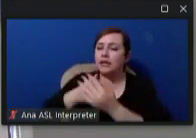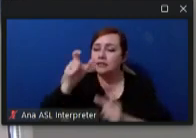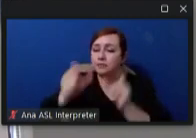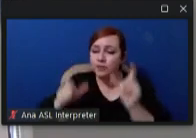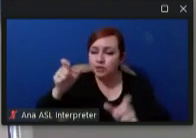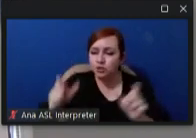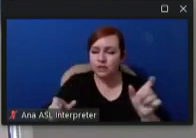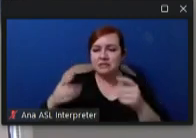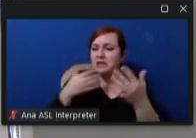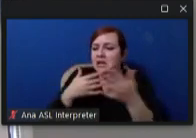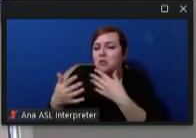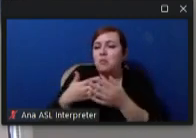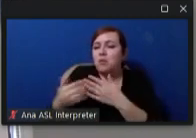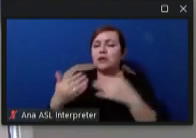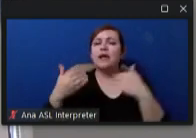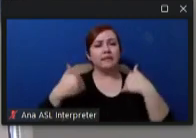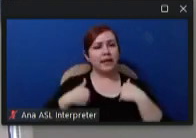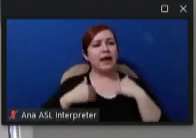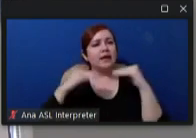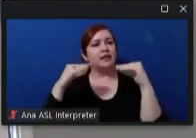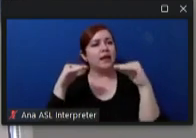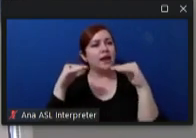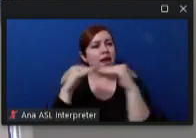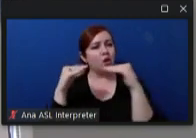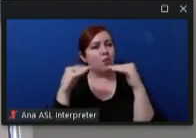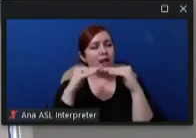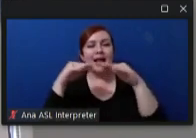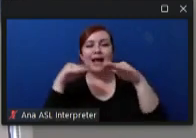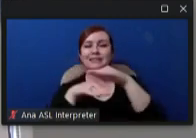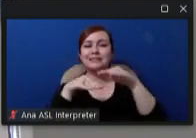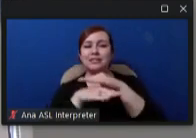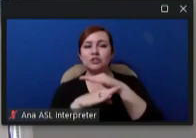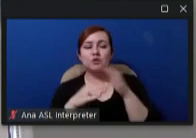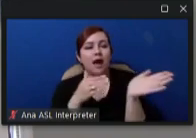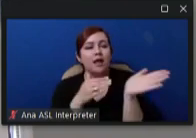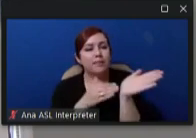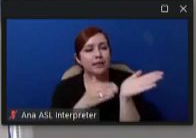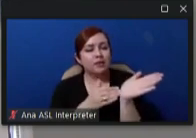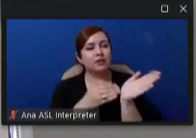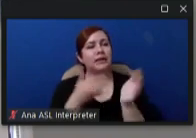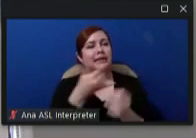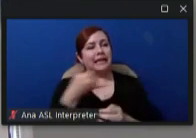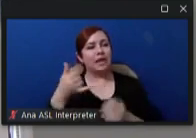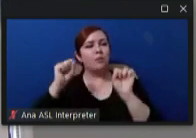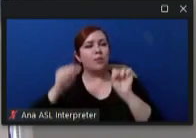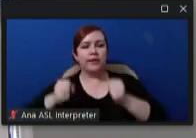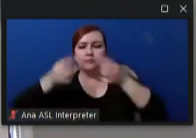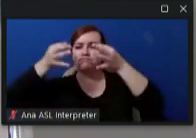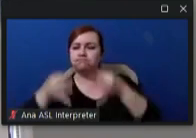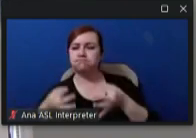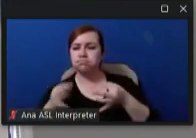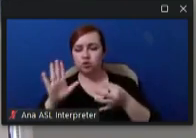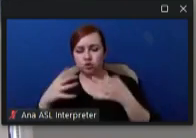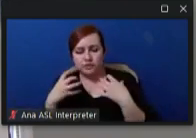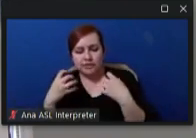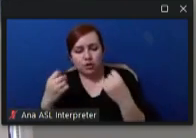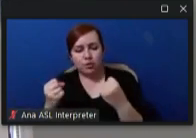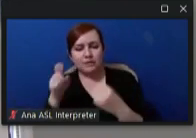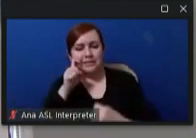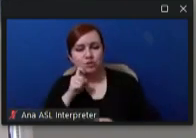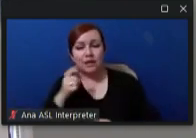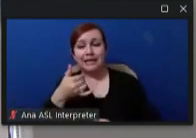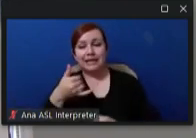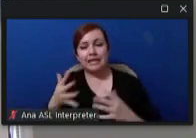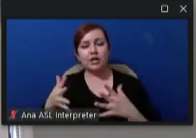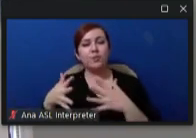tengan igualdad de acceso a la atención médica y toma decisiones informadas sobre su salud sexual y reproductiva. Esto